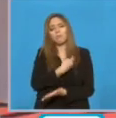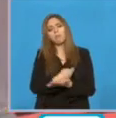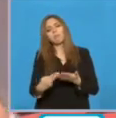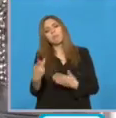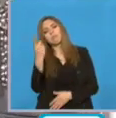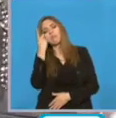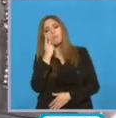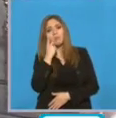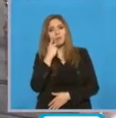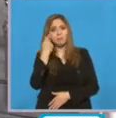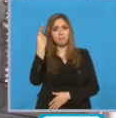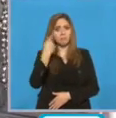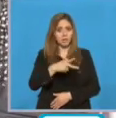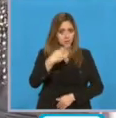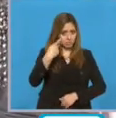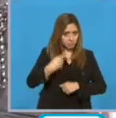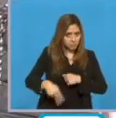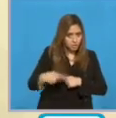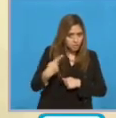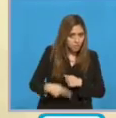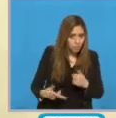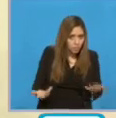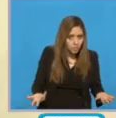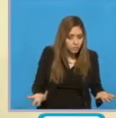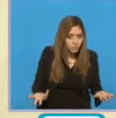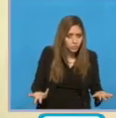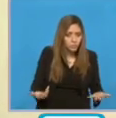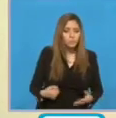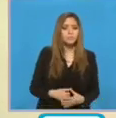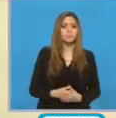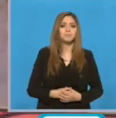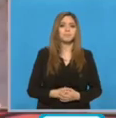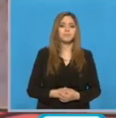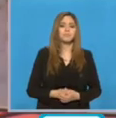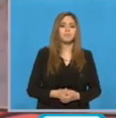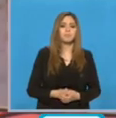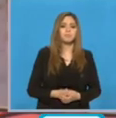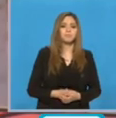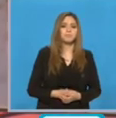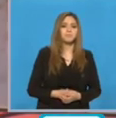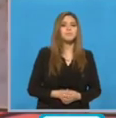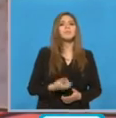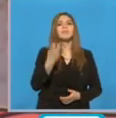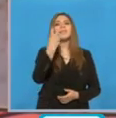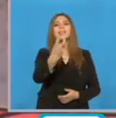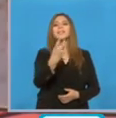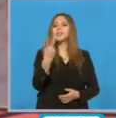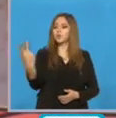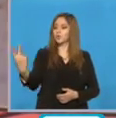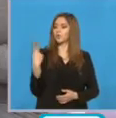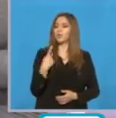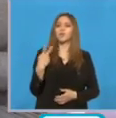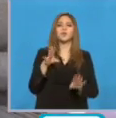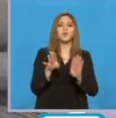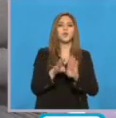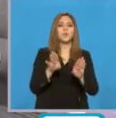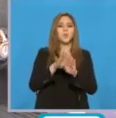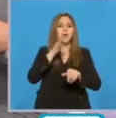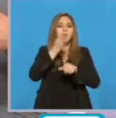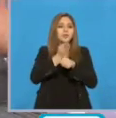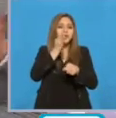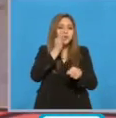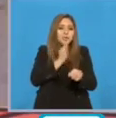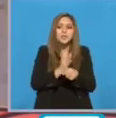Oye, pero qué peligroso. Pero bueno, esto podría ser, bueno, una situación chusca entre una pareja que tienen